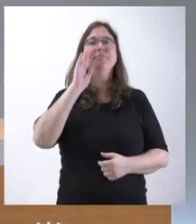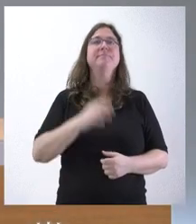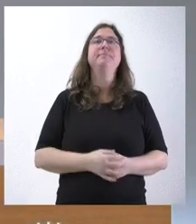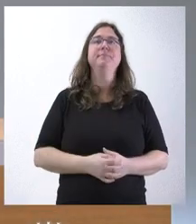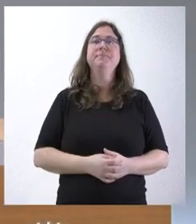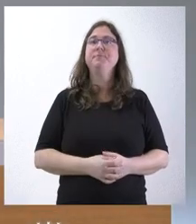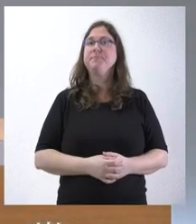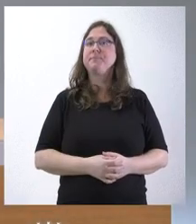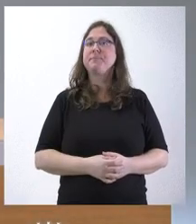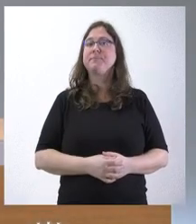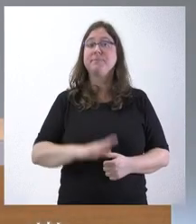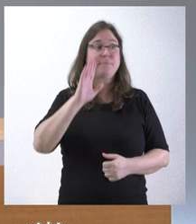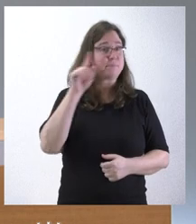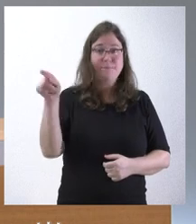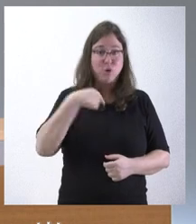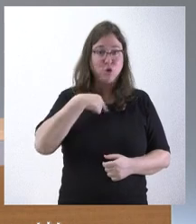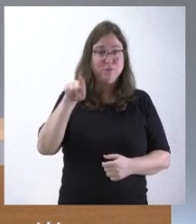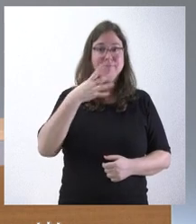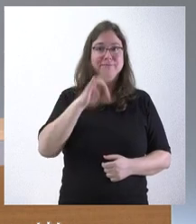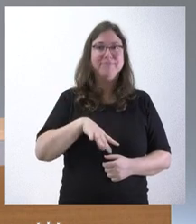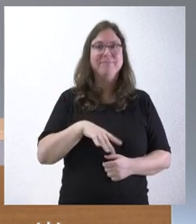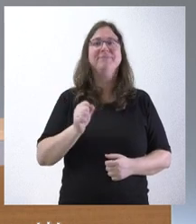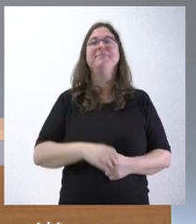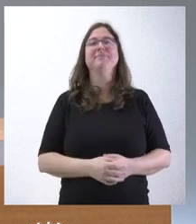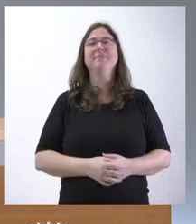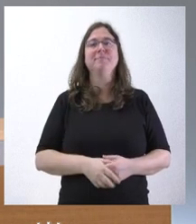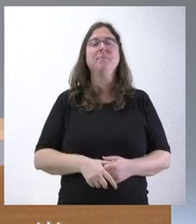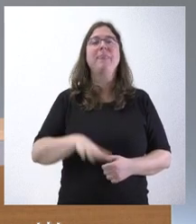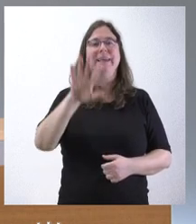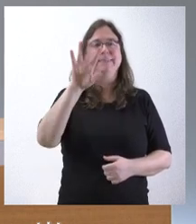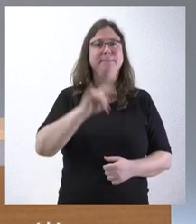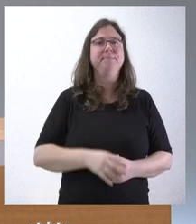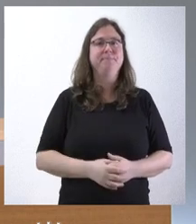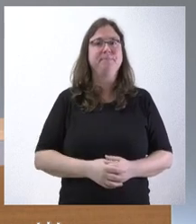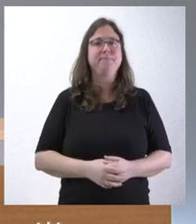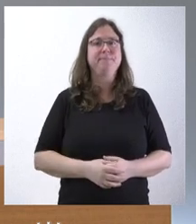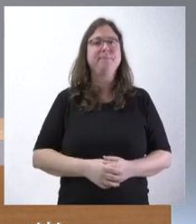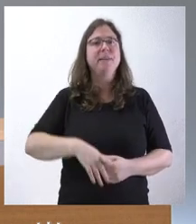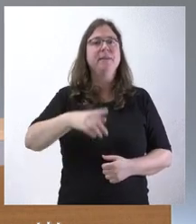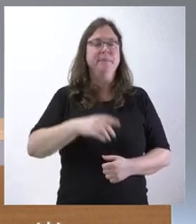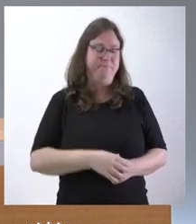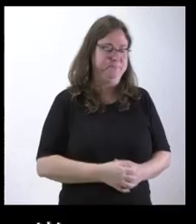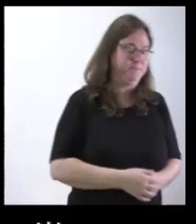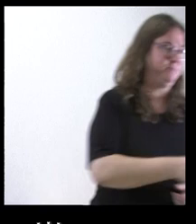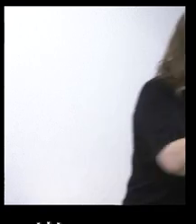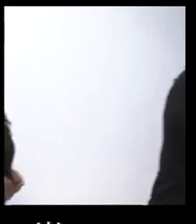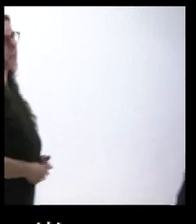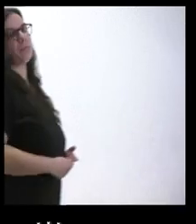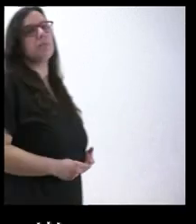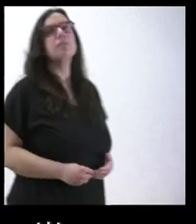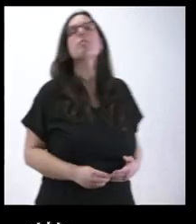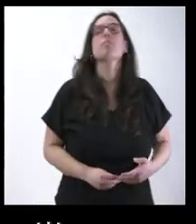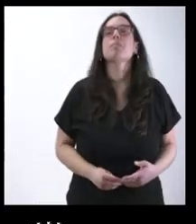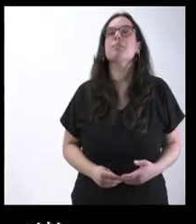buenas yo o tú eh si eh No no s no les vi igual de contundentes